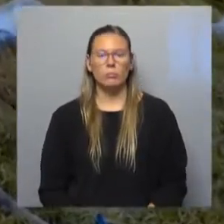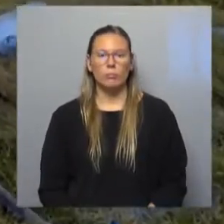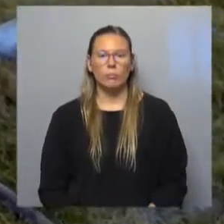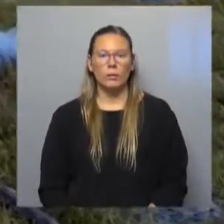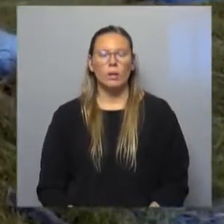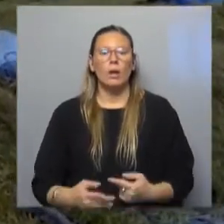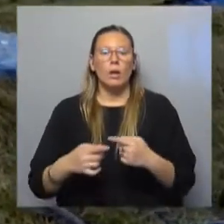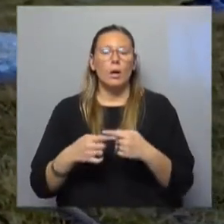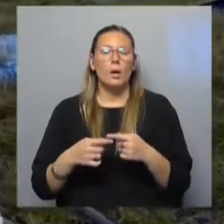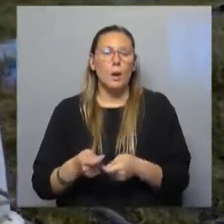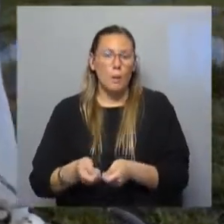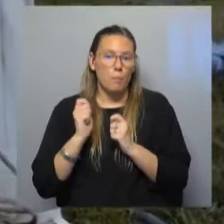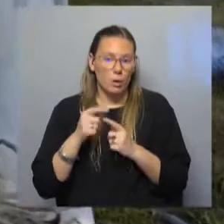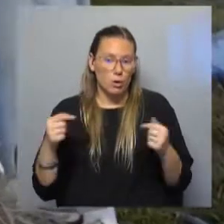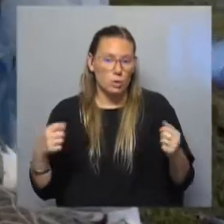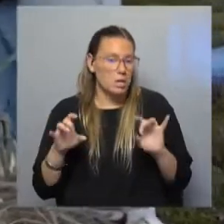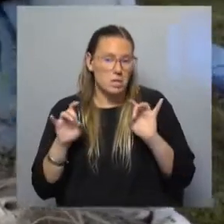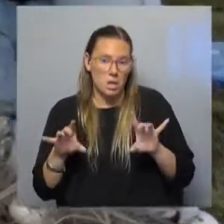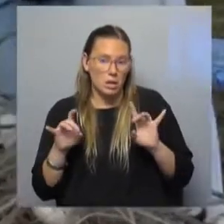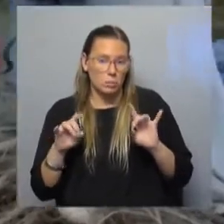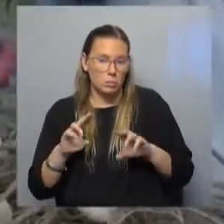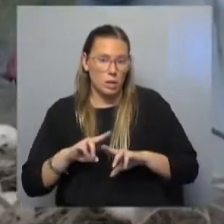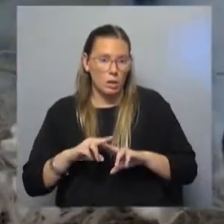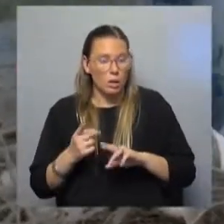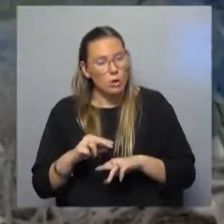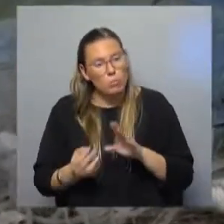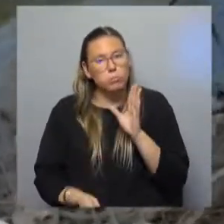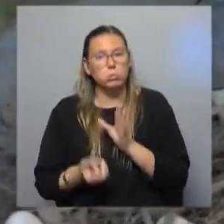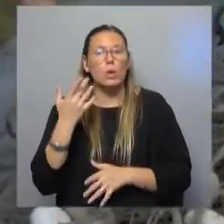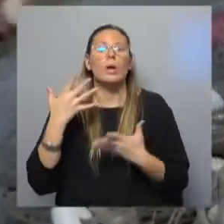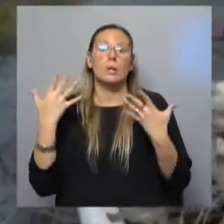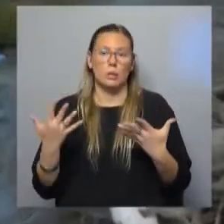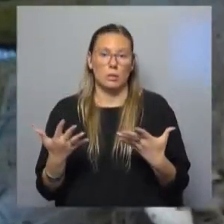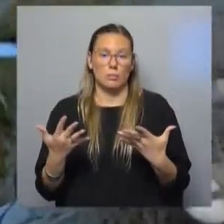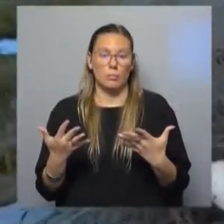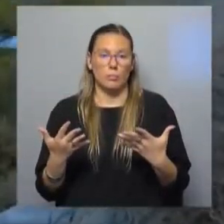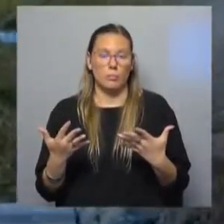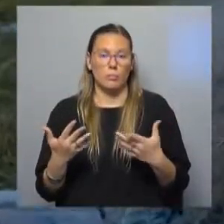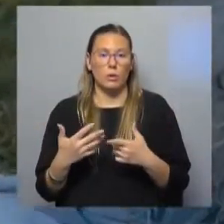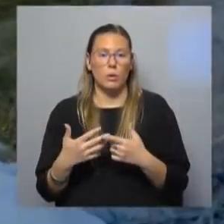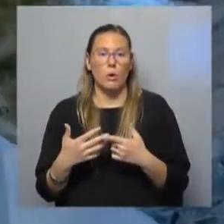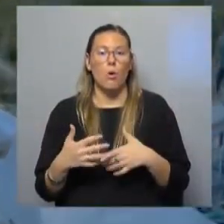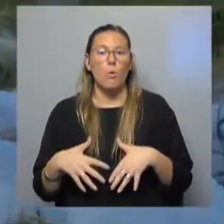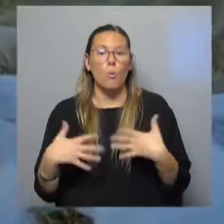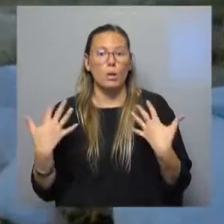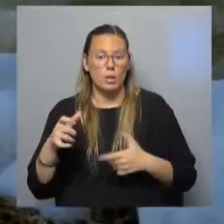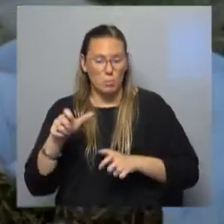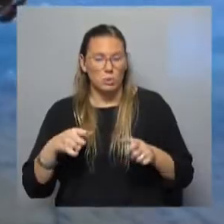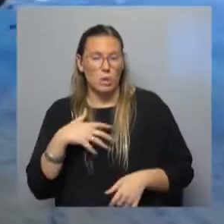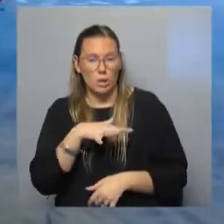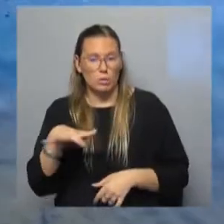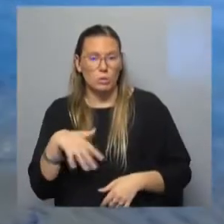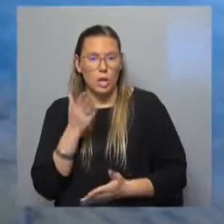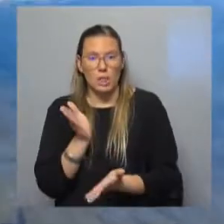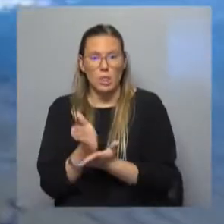Los recursos pesqueros son recursos naturales renovables y por tanto cualquier miembro de la sociedad tiene